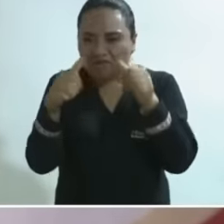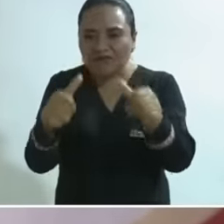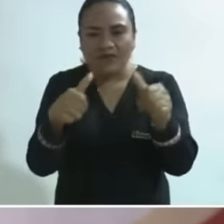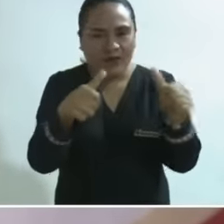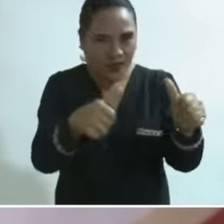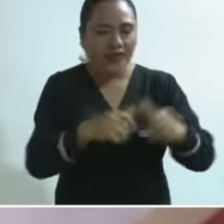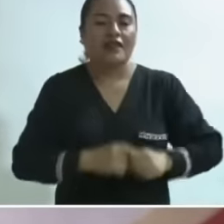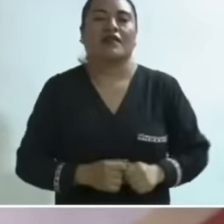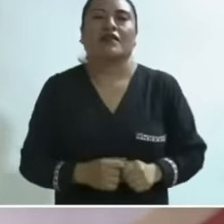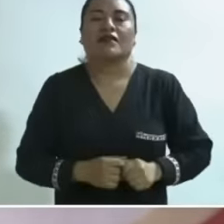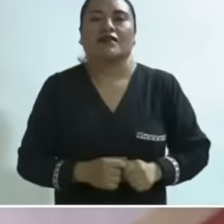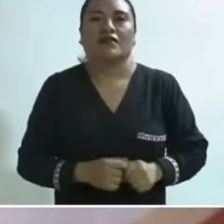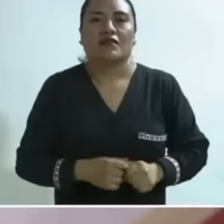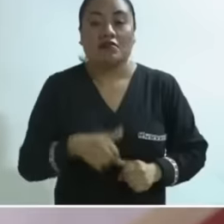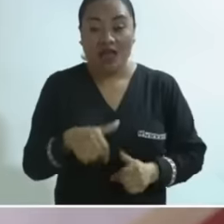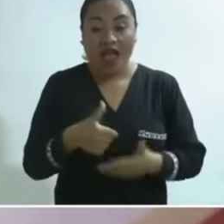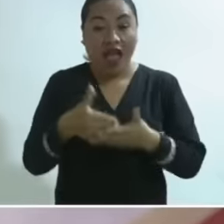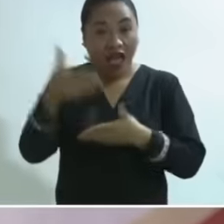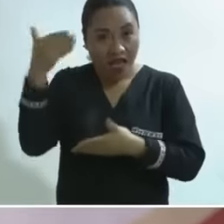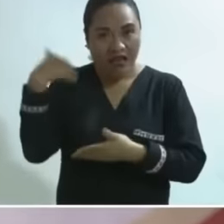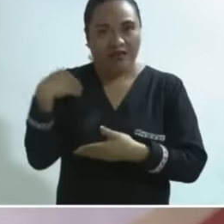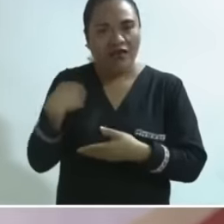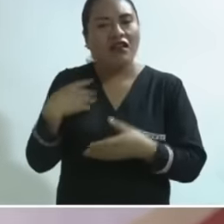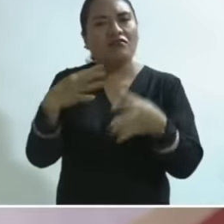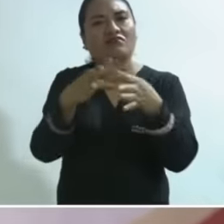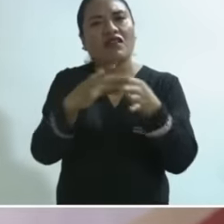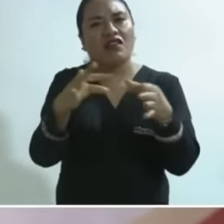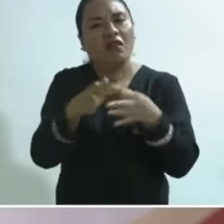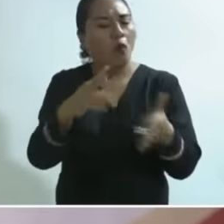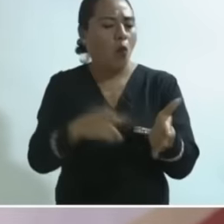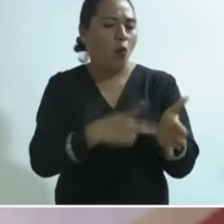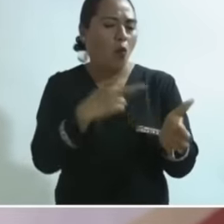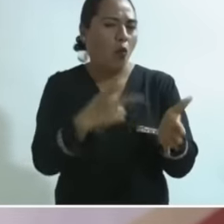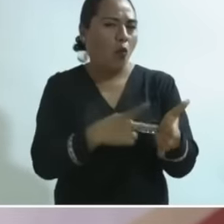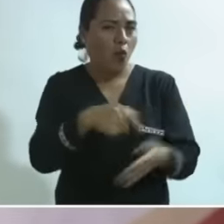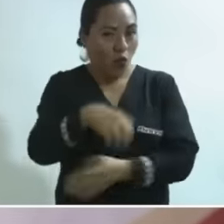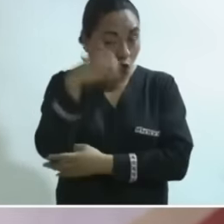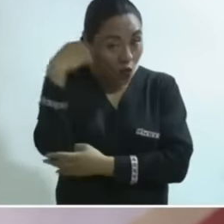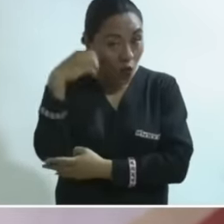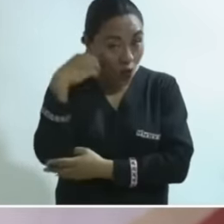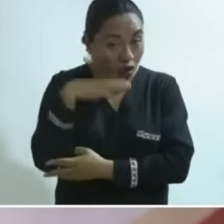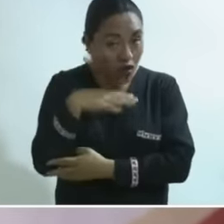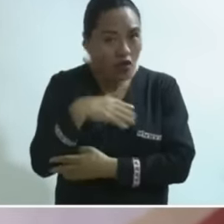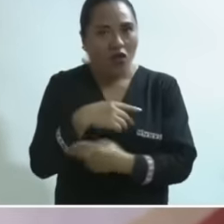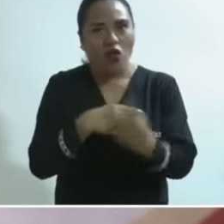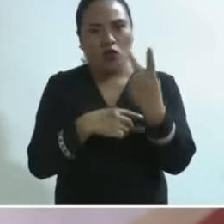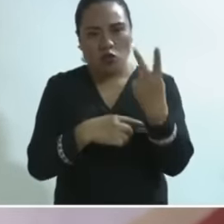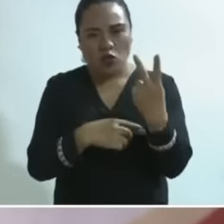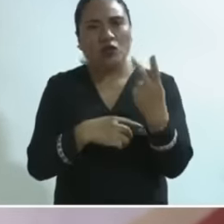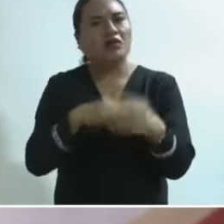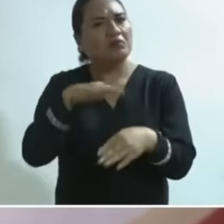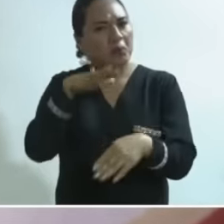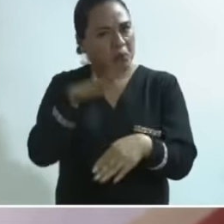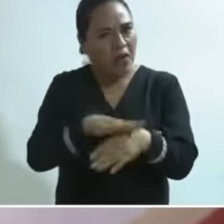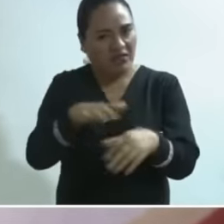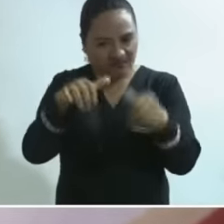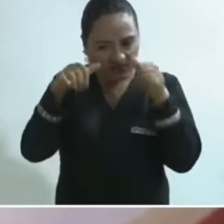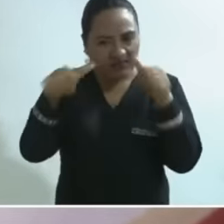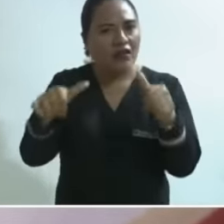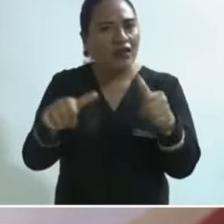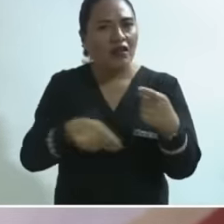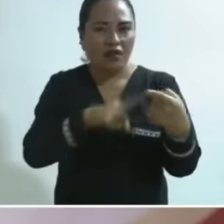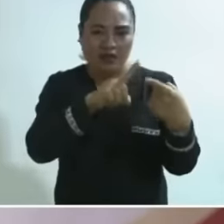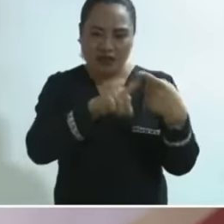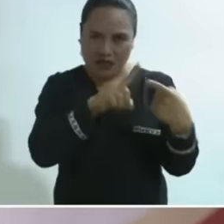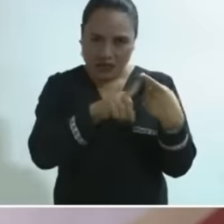saben, porque aquí lo dijimos varias veces en Oaxaca, a tener 2 programas nuevos. El programa